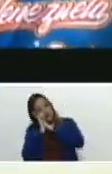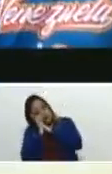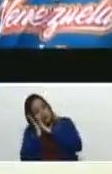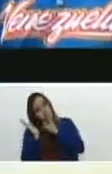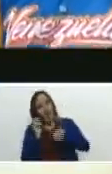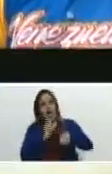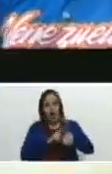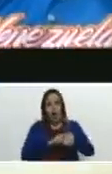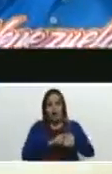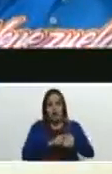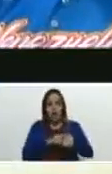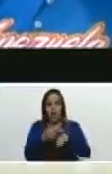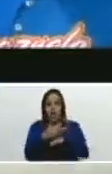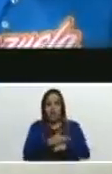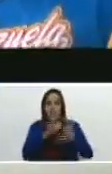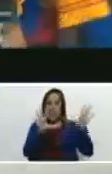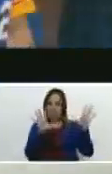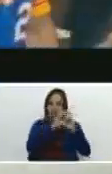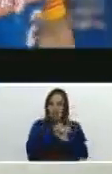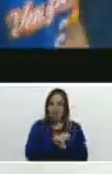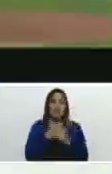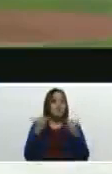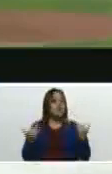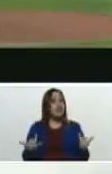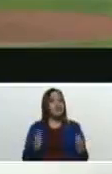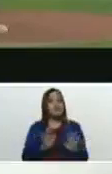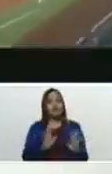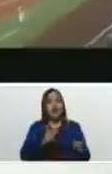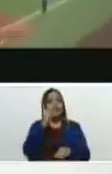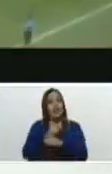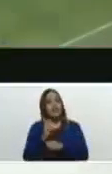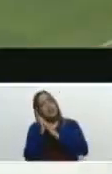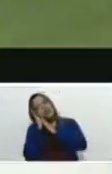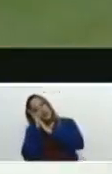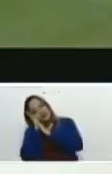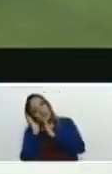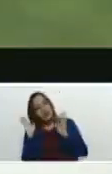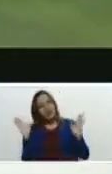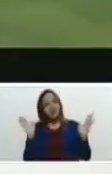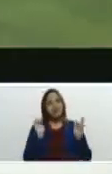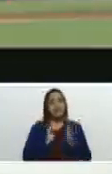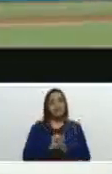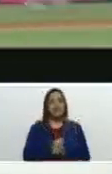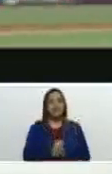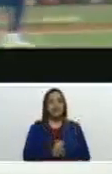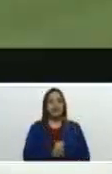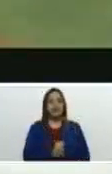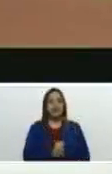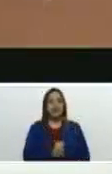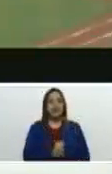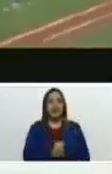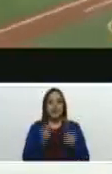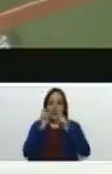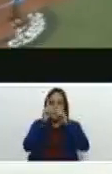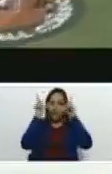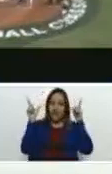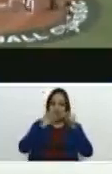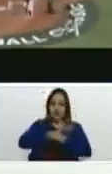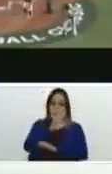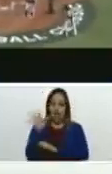Acuéstense a dormir temprano, a las 10 de la noche ya, a dormir. Se levantan temprano